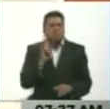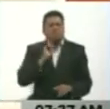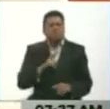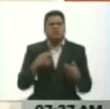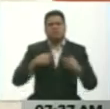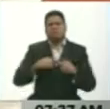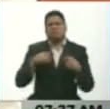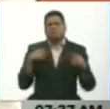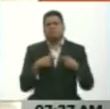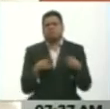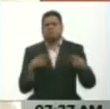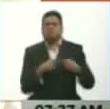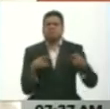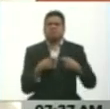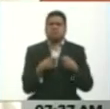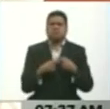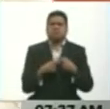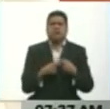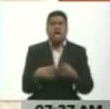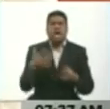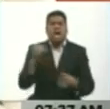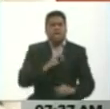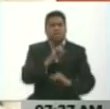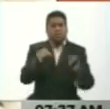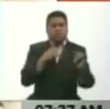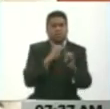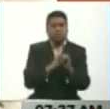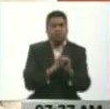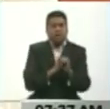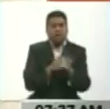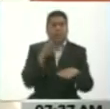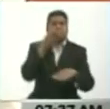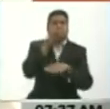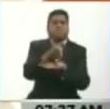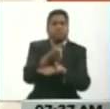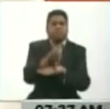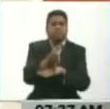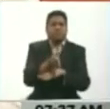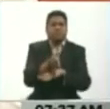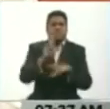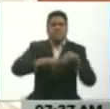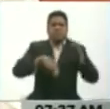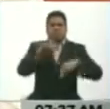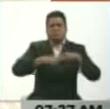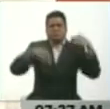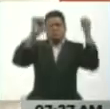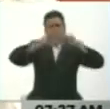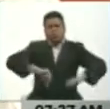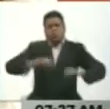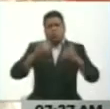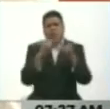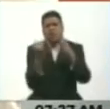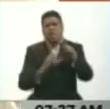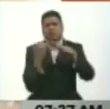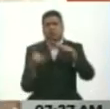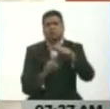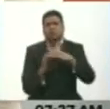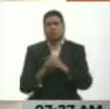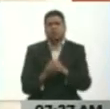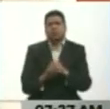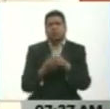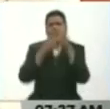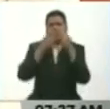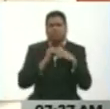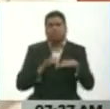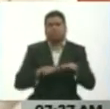conflicto, intervienen fuerzas extranjeras y arrasan con el país, destruyen a las instituciones, desplazan a la población